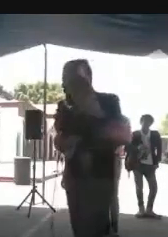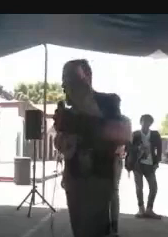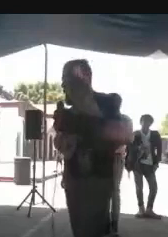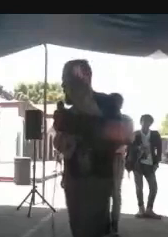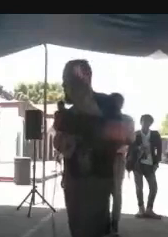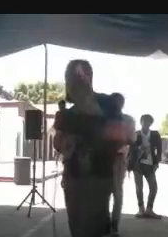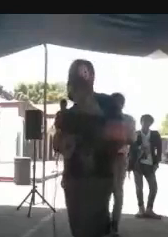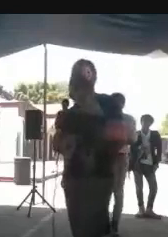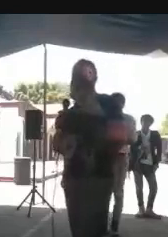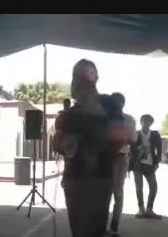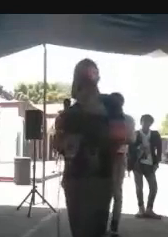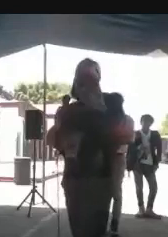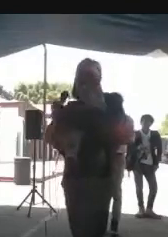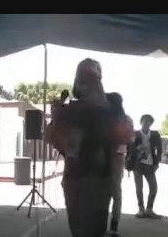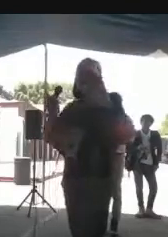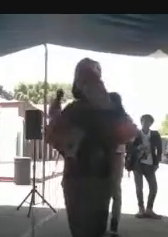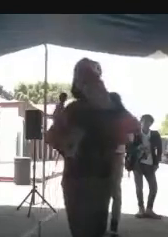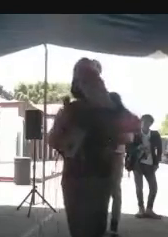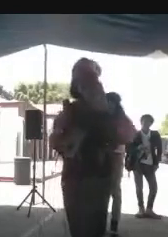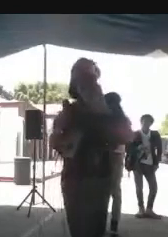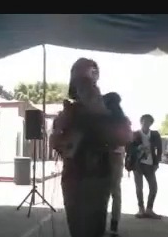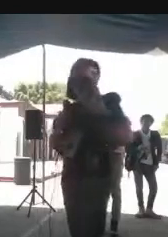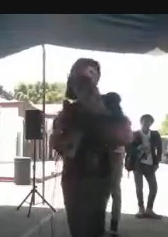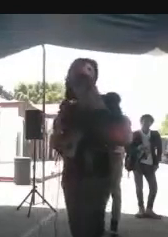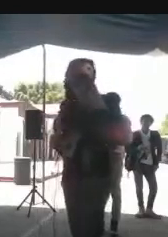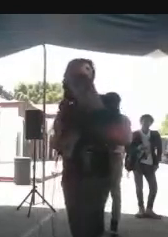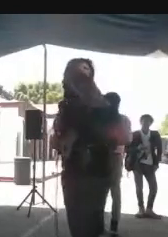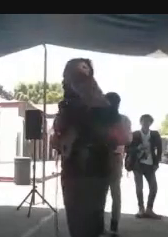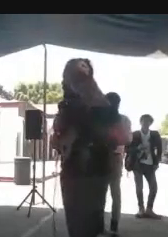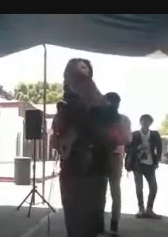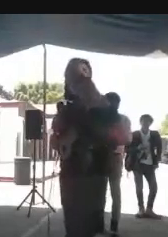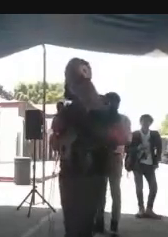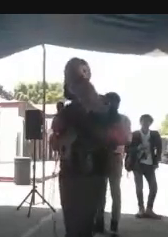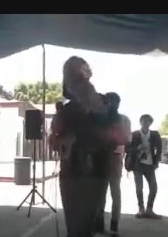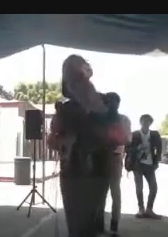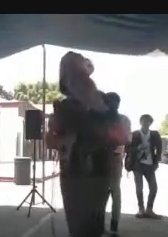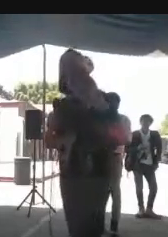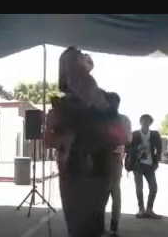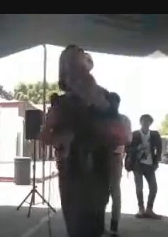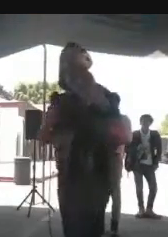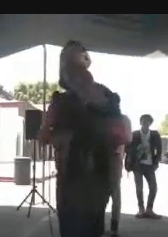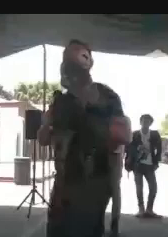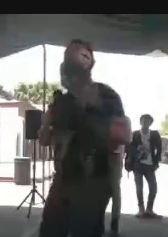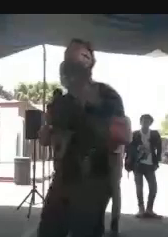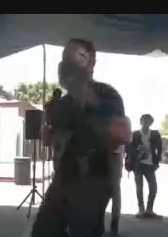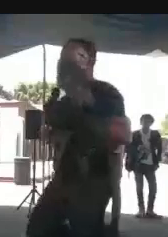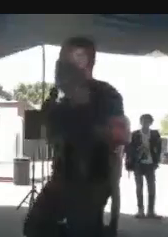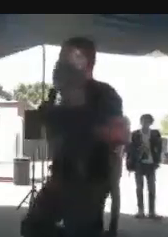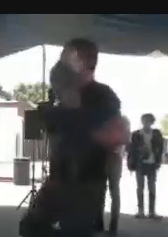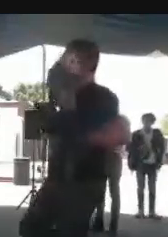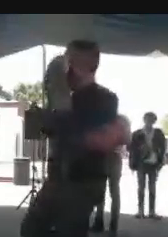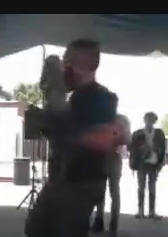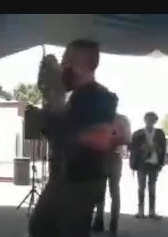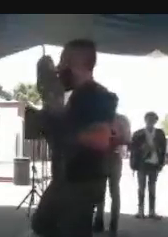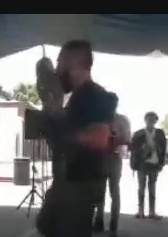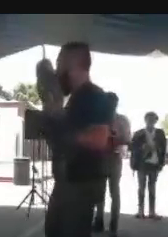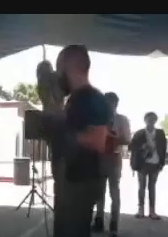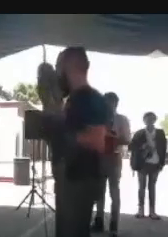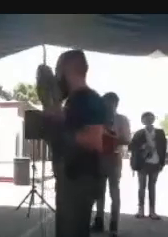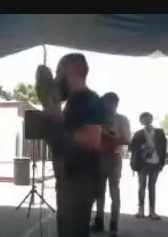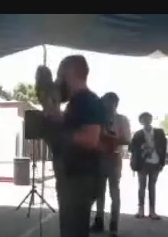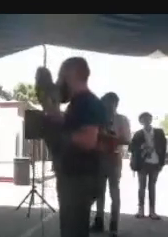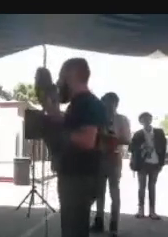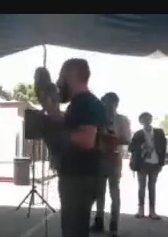Según documentaron, es un centro que trabaja en la vida silvestre. Ahorita les vuelvo a contar todo esto cuando remude la grabación. La cavidad estaba ocupada por la